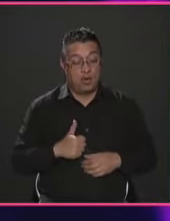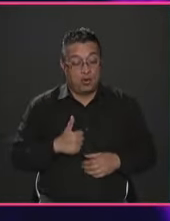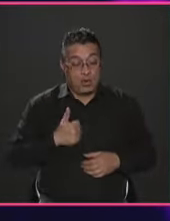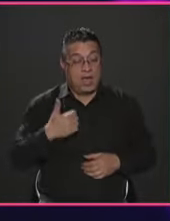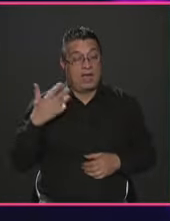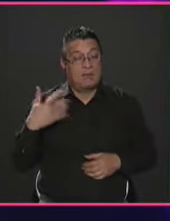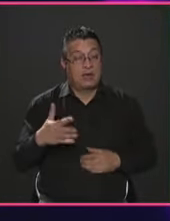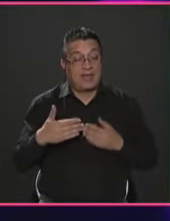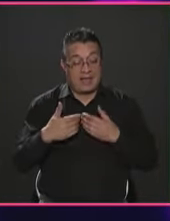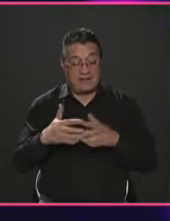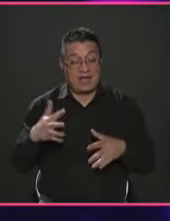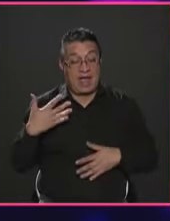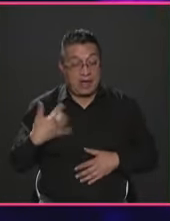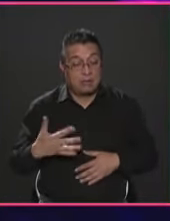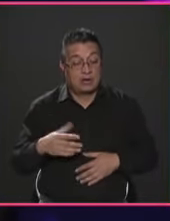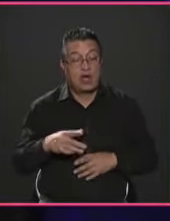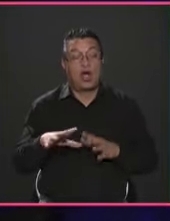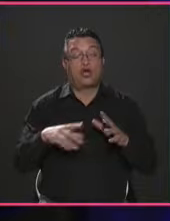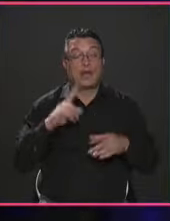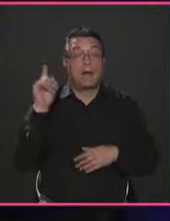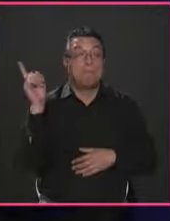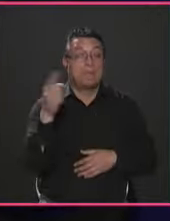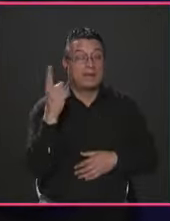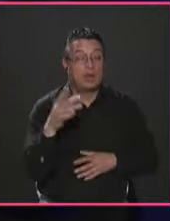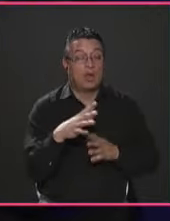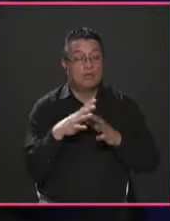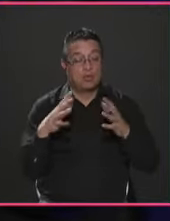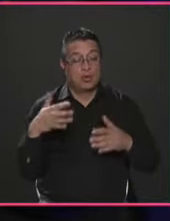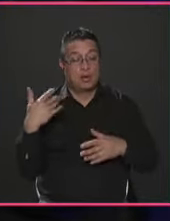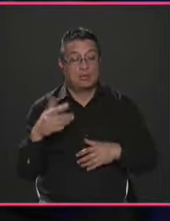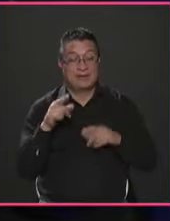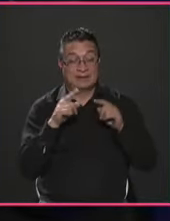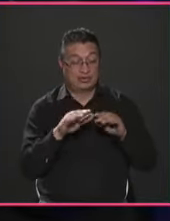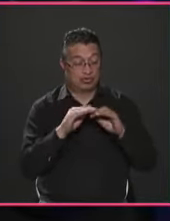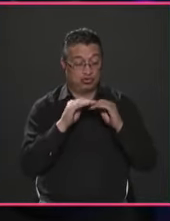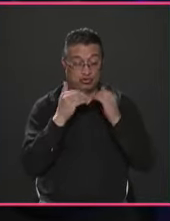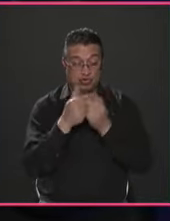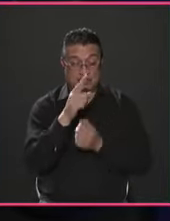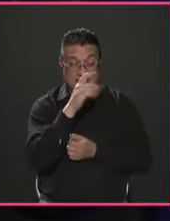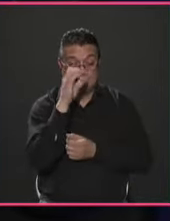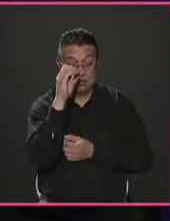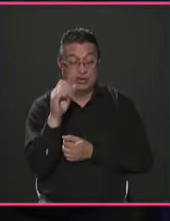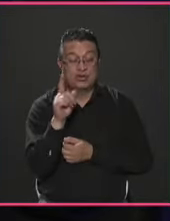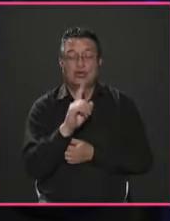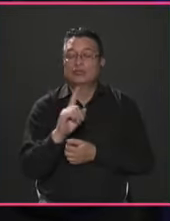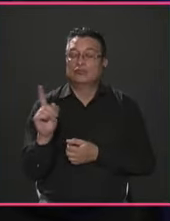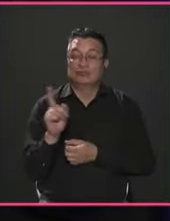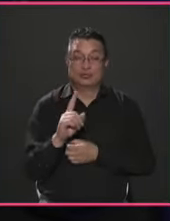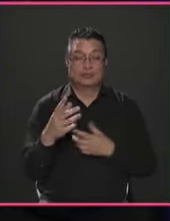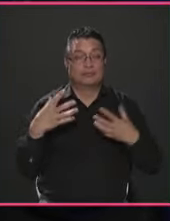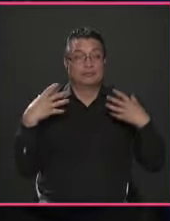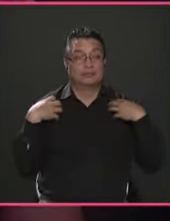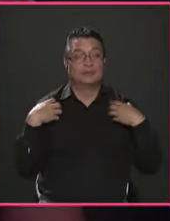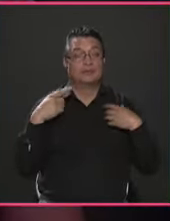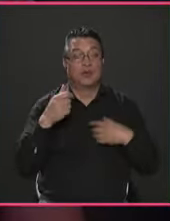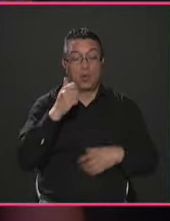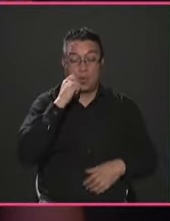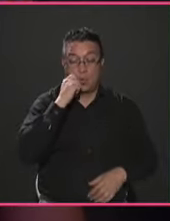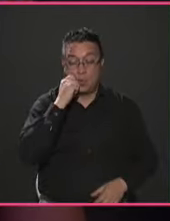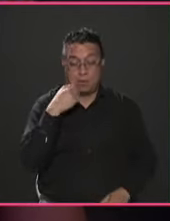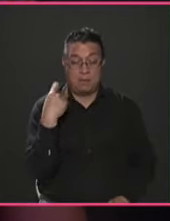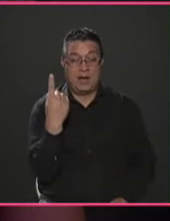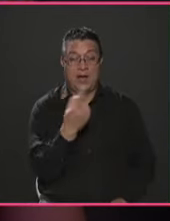importante la libertad es importante las cosas particulares también son muy importantes Pero esto no es todo lo que se trata sobre nosotros como seres humanos